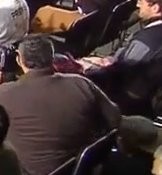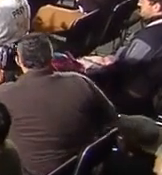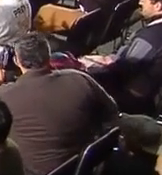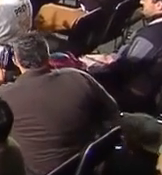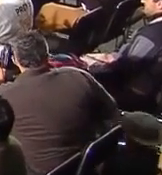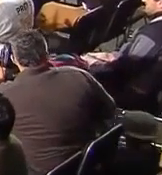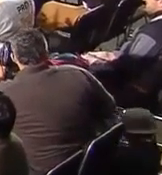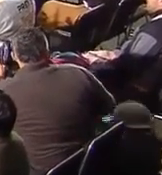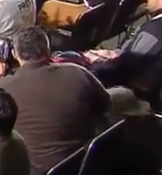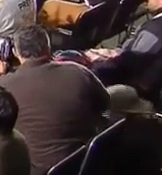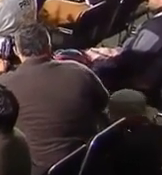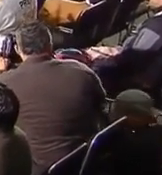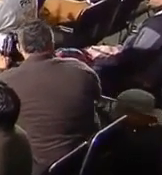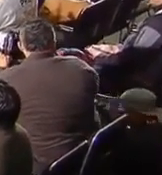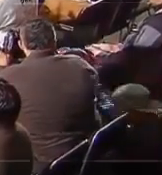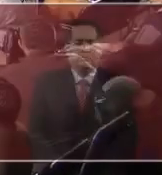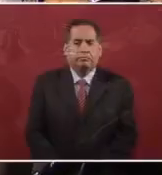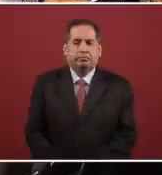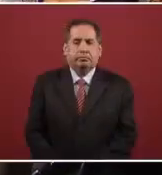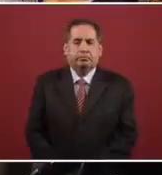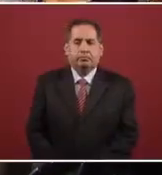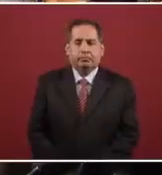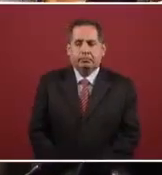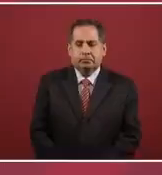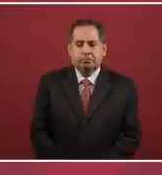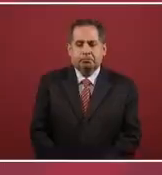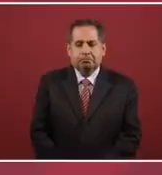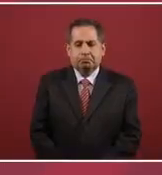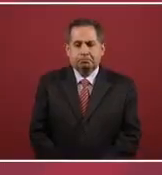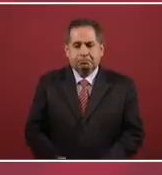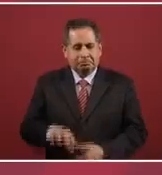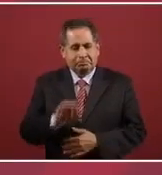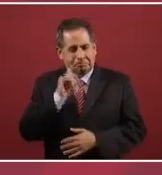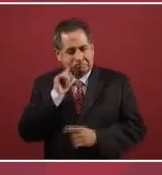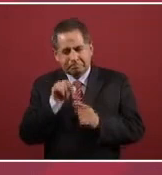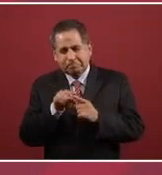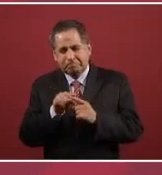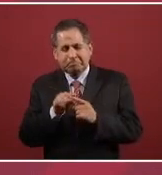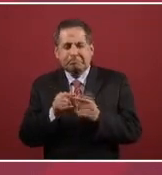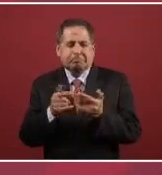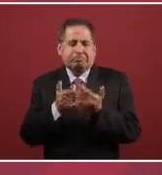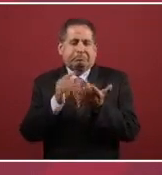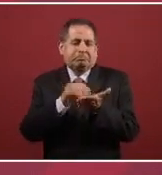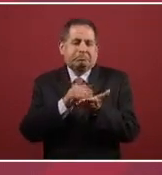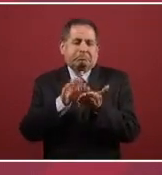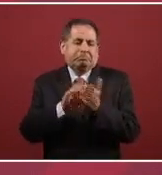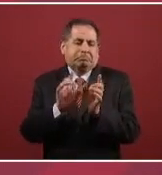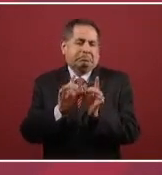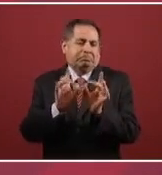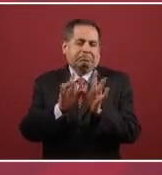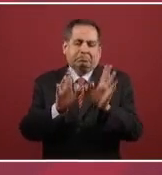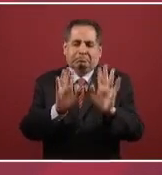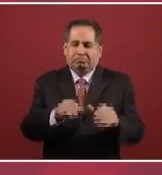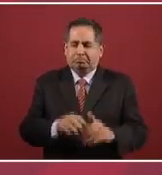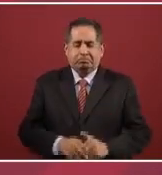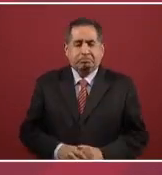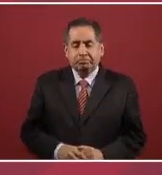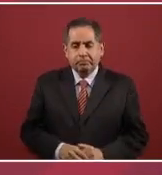conspiradores. Esto es nada más para el anecdotario.